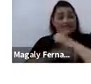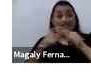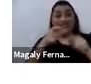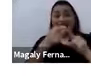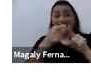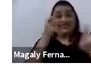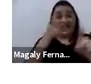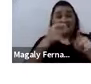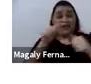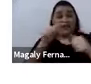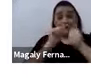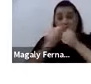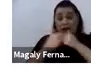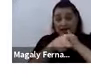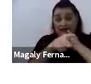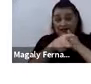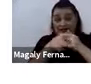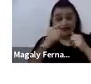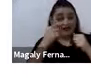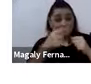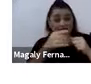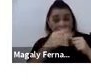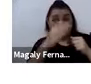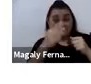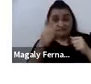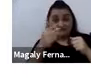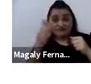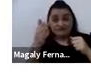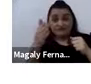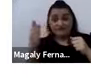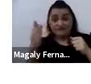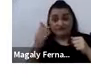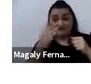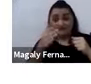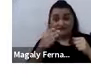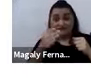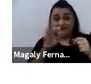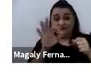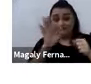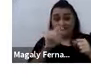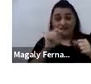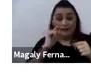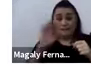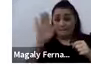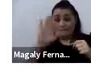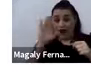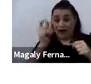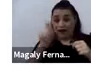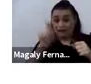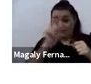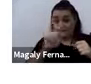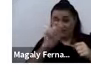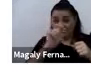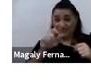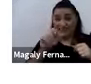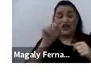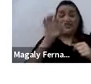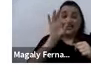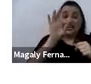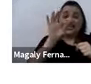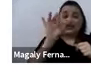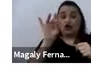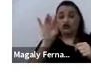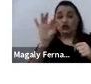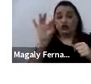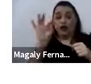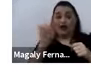este umbral, que está, ya lo verán ustedes, que está en torno a 7, 8, 9, 10.000. Como digo, eso